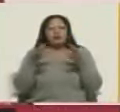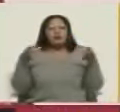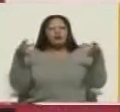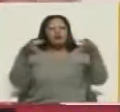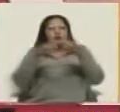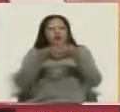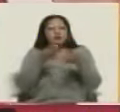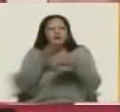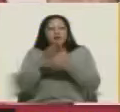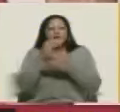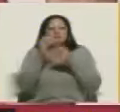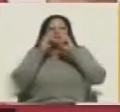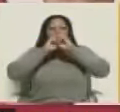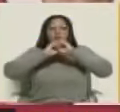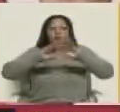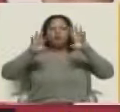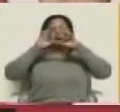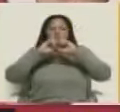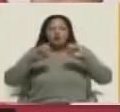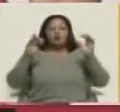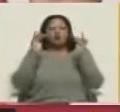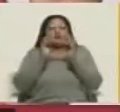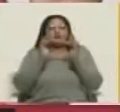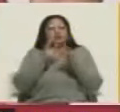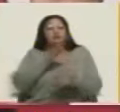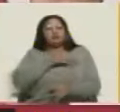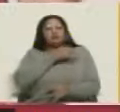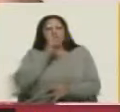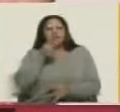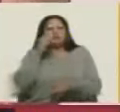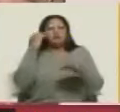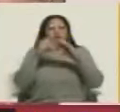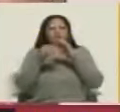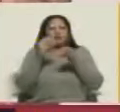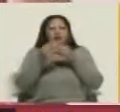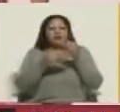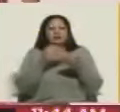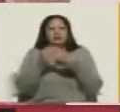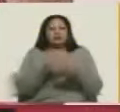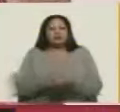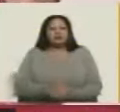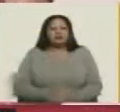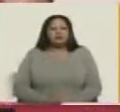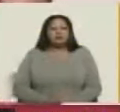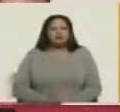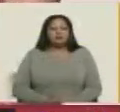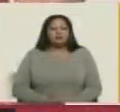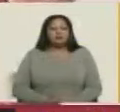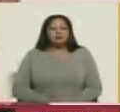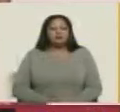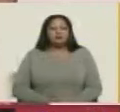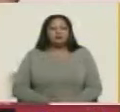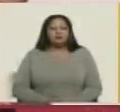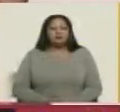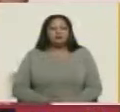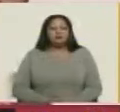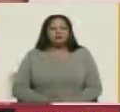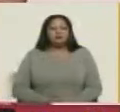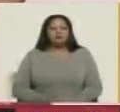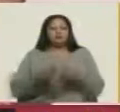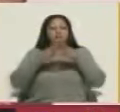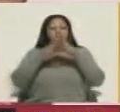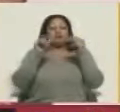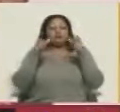llevado a las redes en toda Venezuela, a las redes, a los medios, a los por todos lados. Hay